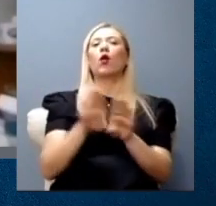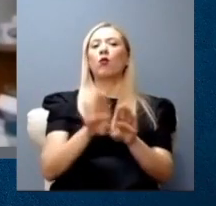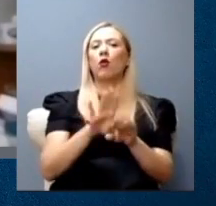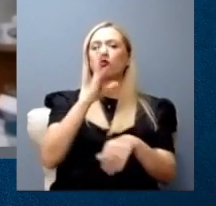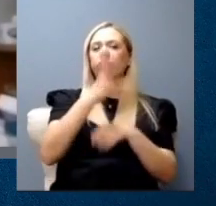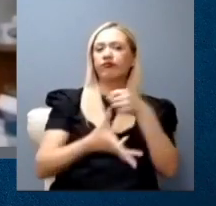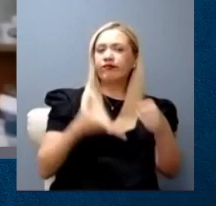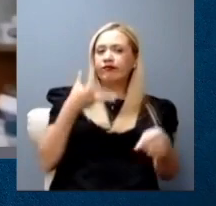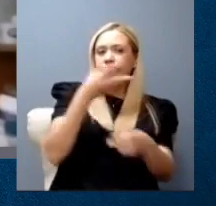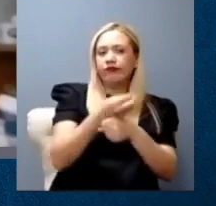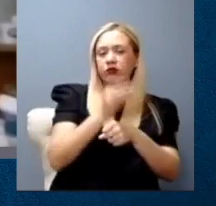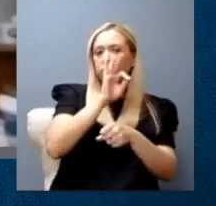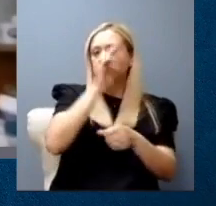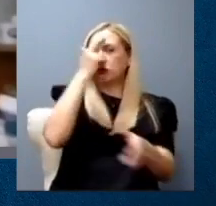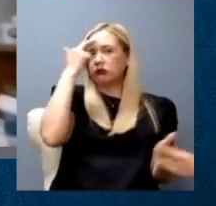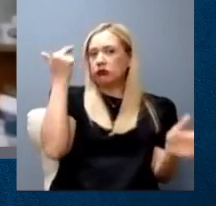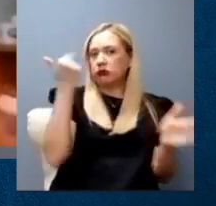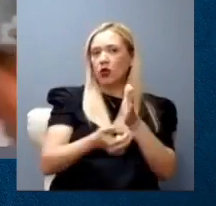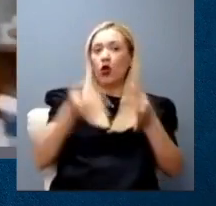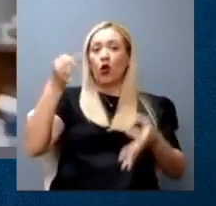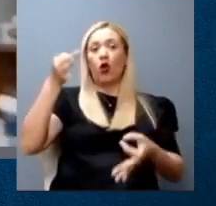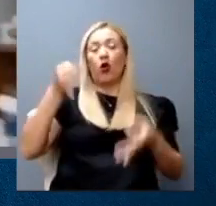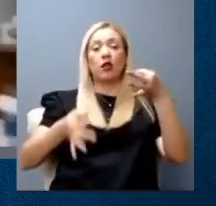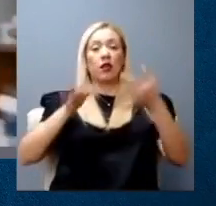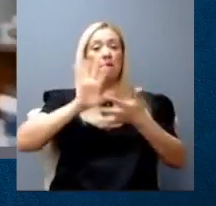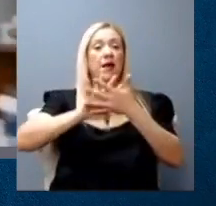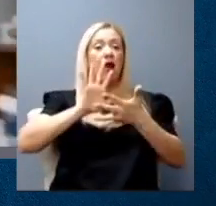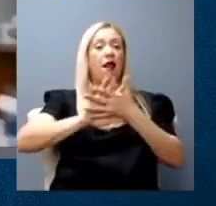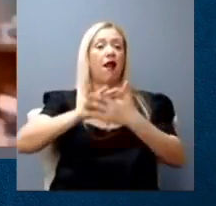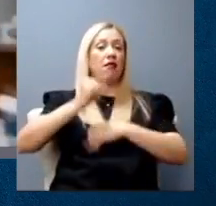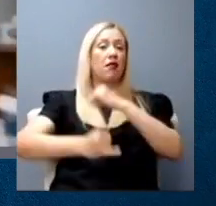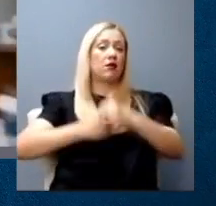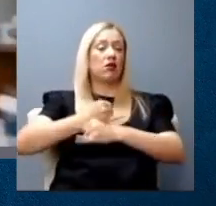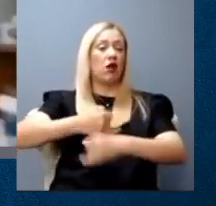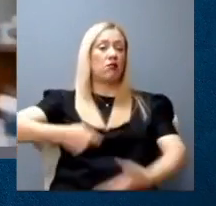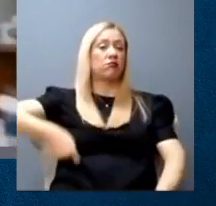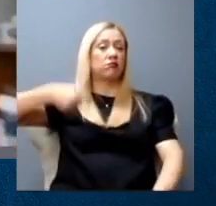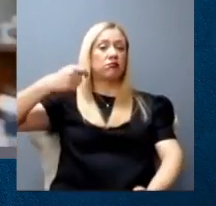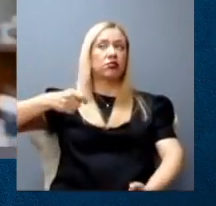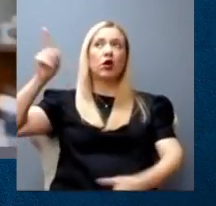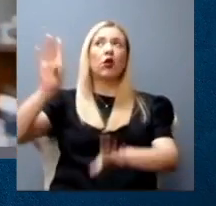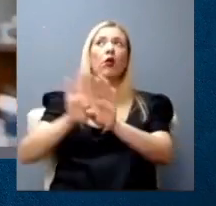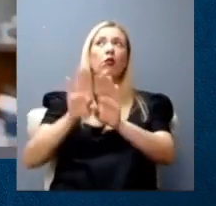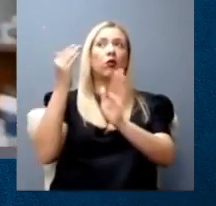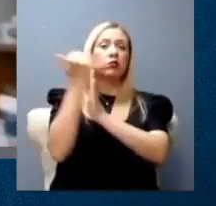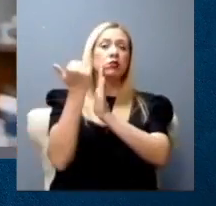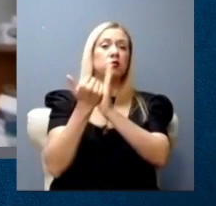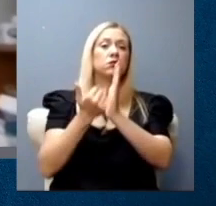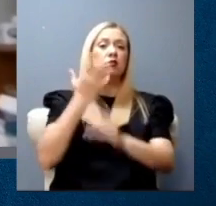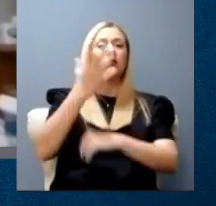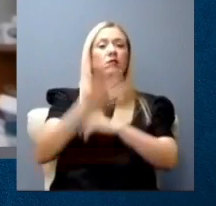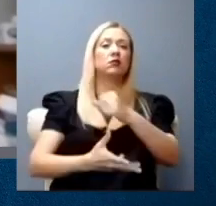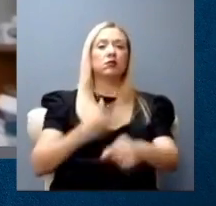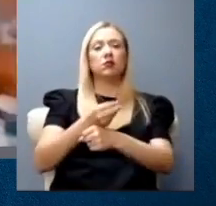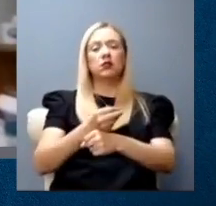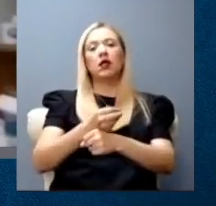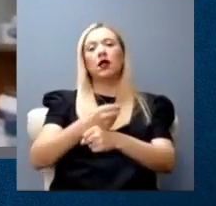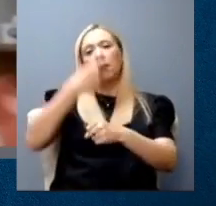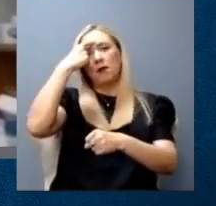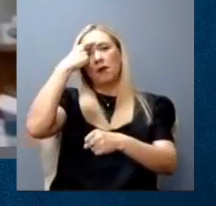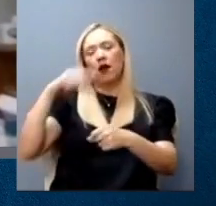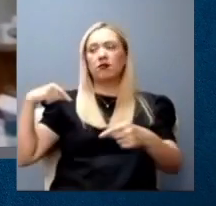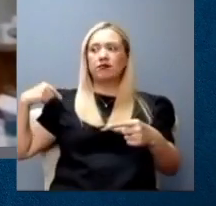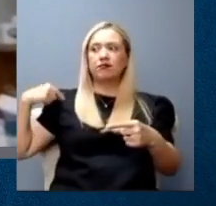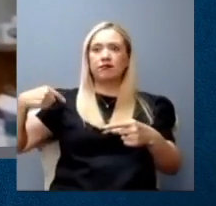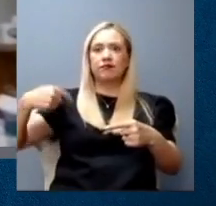La propia Corte Penal Internacional, al momento de diseñar su sistema de reparaciones, va a mirar a lo que ha venido